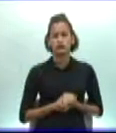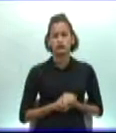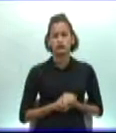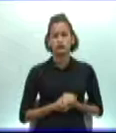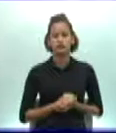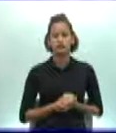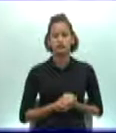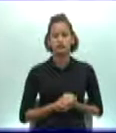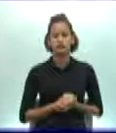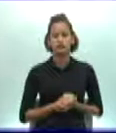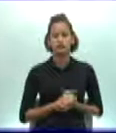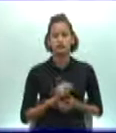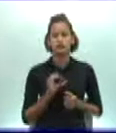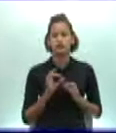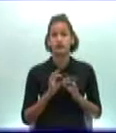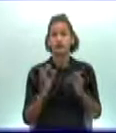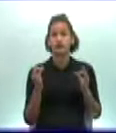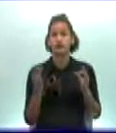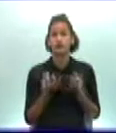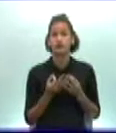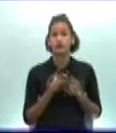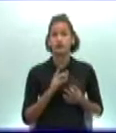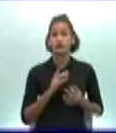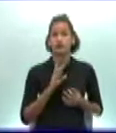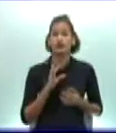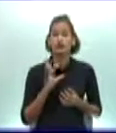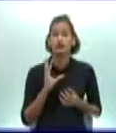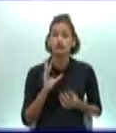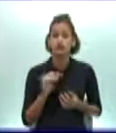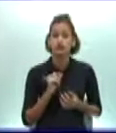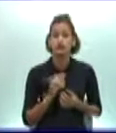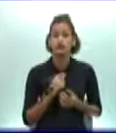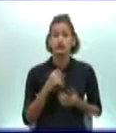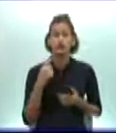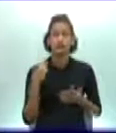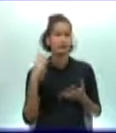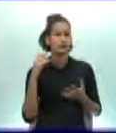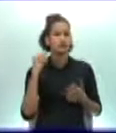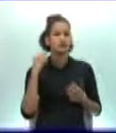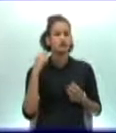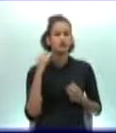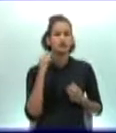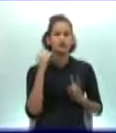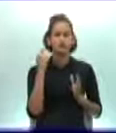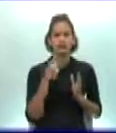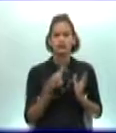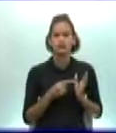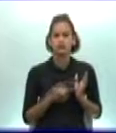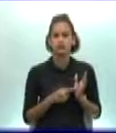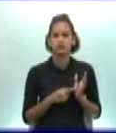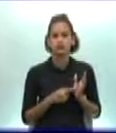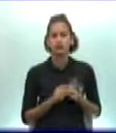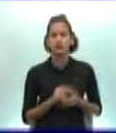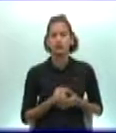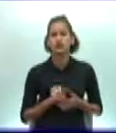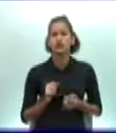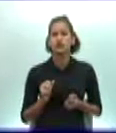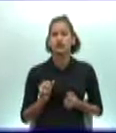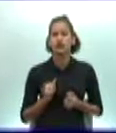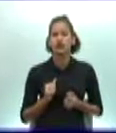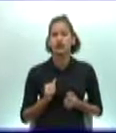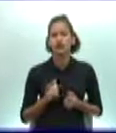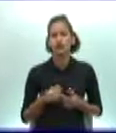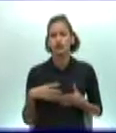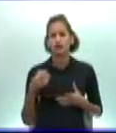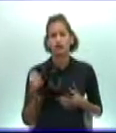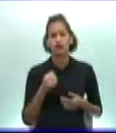a las familias se les recomienda que en la interpretación de la evolución geológica de Cuba, utilizando los mapas, se preste